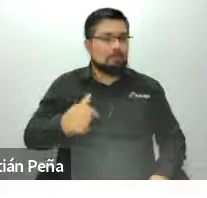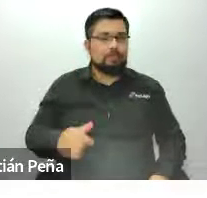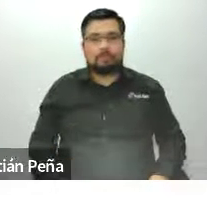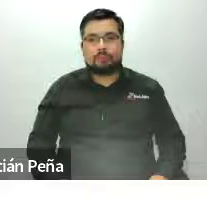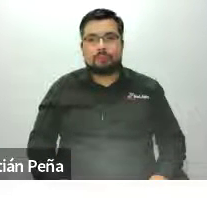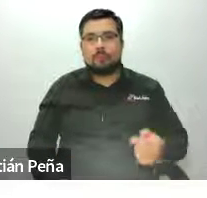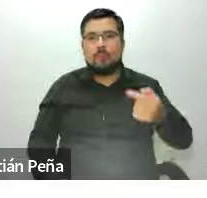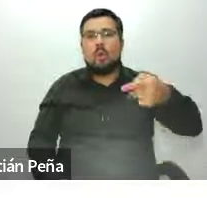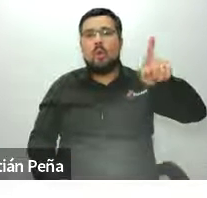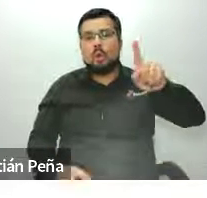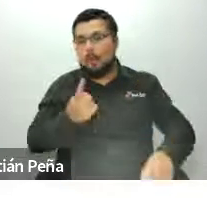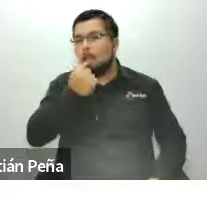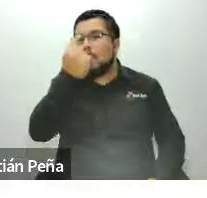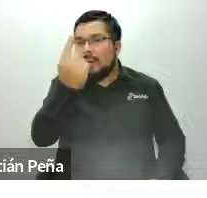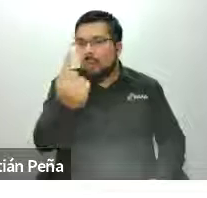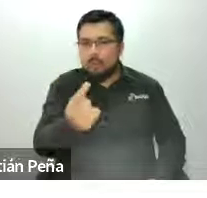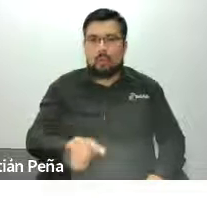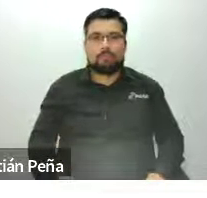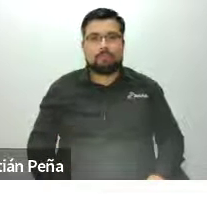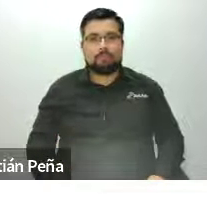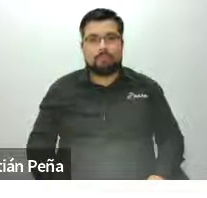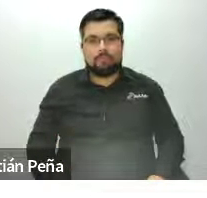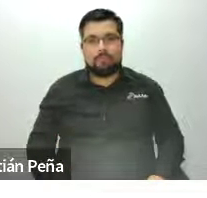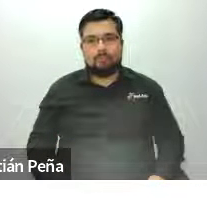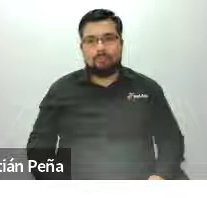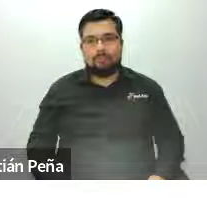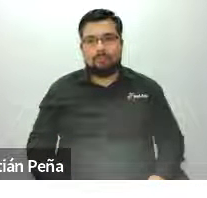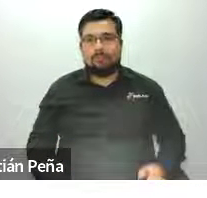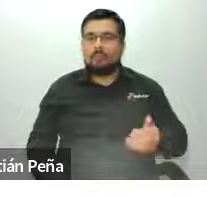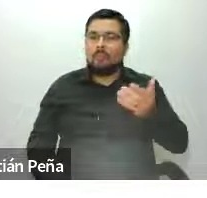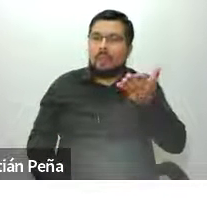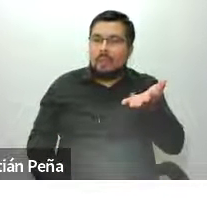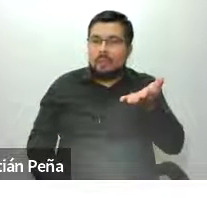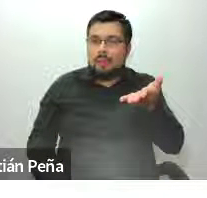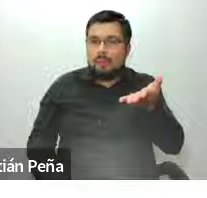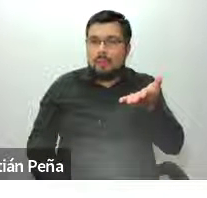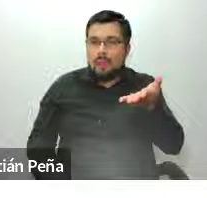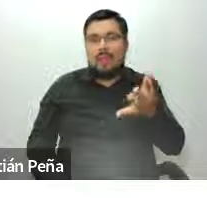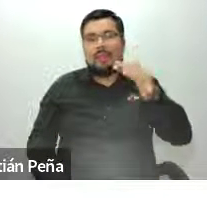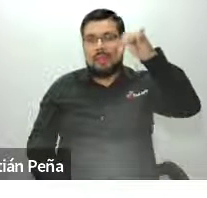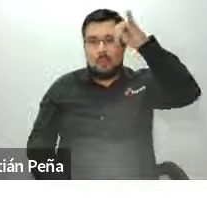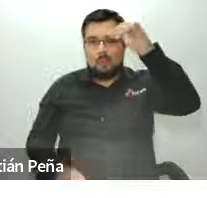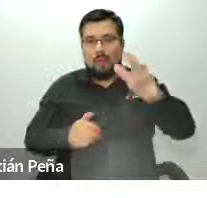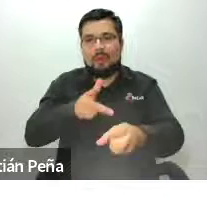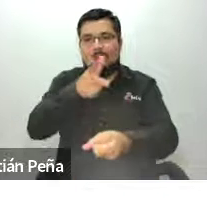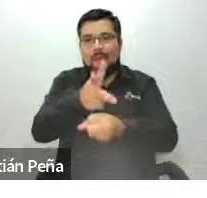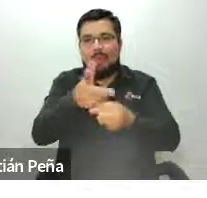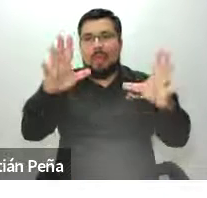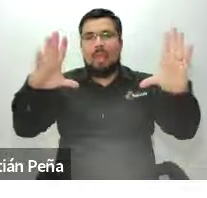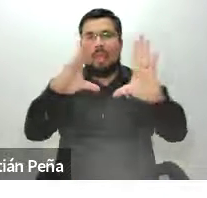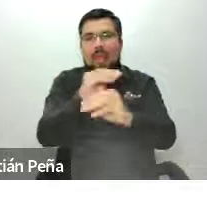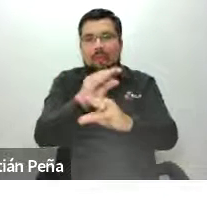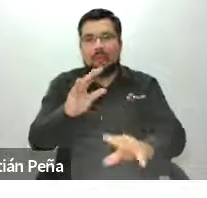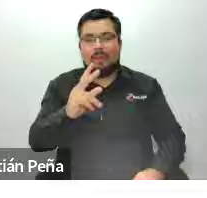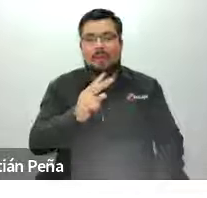Próxima pregunta. ¿Mm? Claro, esto nos lleva a la pregunta, ahí estoy sin cámara, pero no sé si me ve, parece que es solo la Ahí voz sí, la que